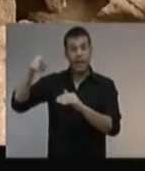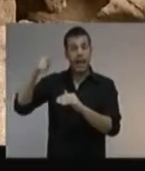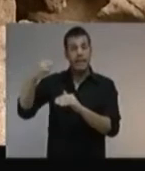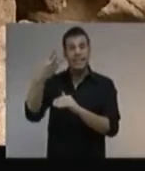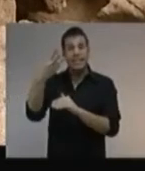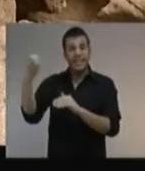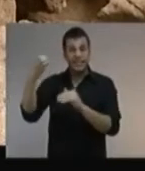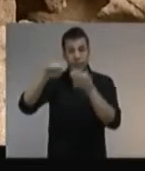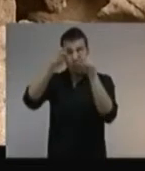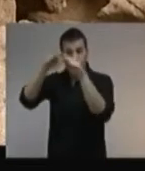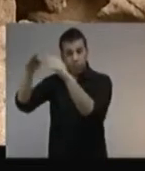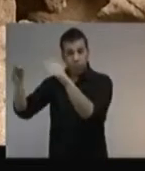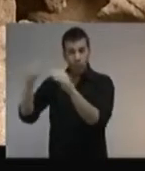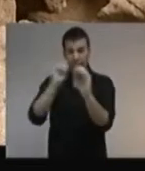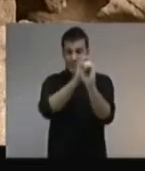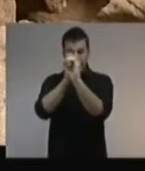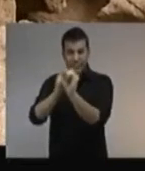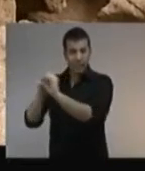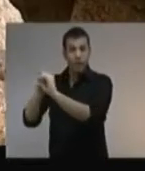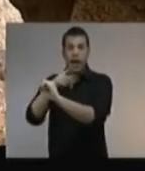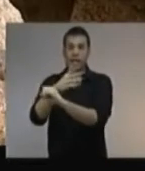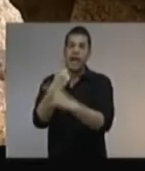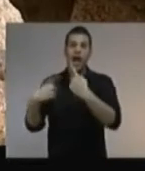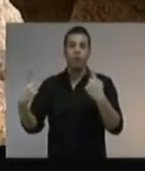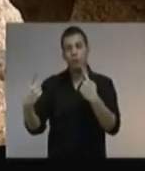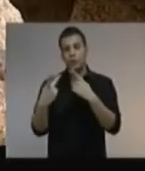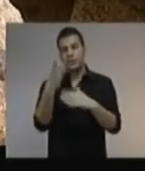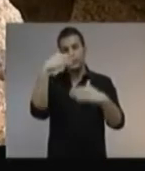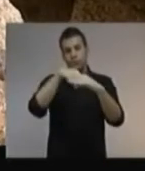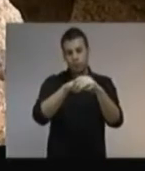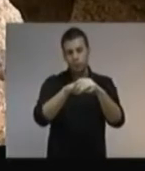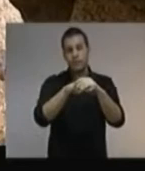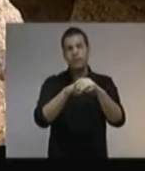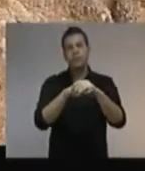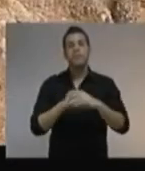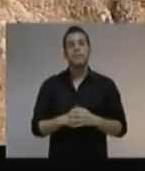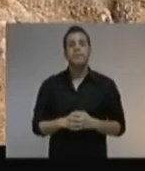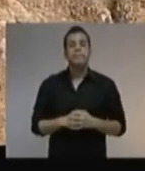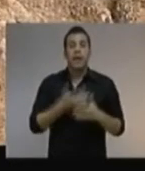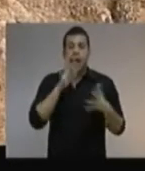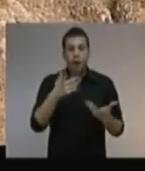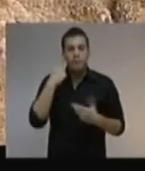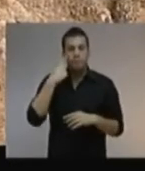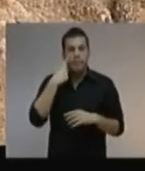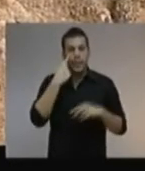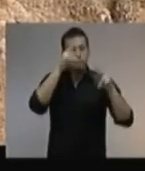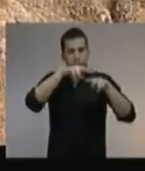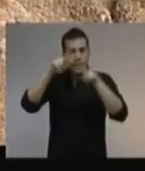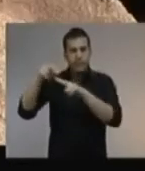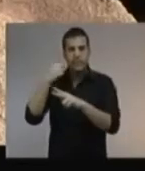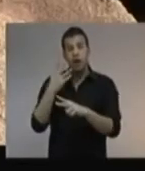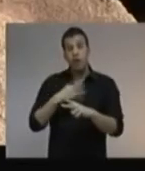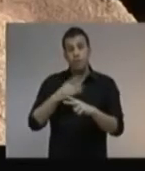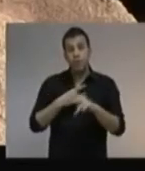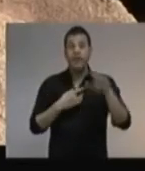300 hilos o cámaras, algunos de los cuales fueron utilizados como habitáculos. Se aprecian las señales de la existencia de algún tipo de